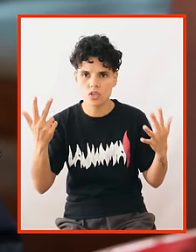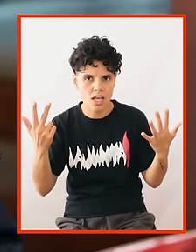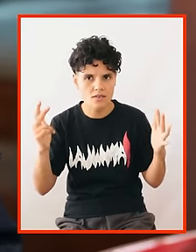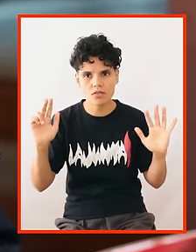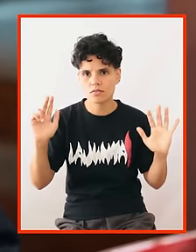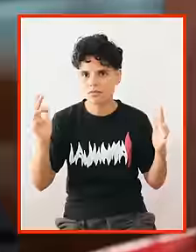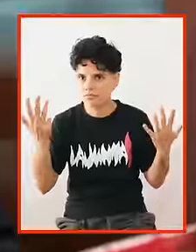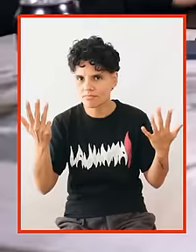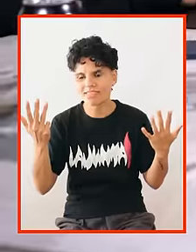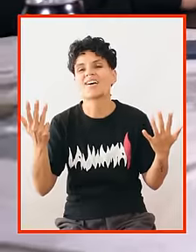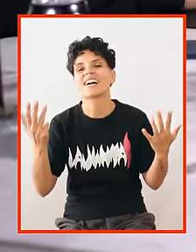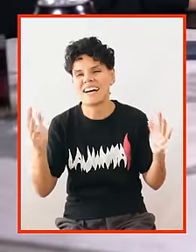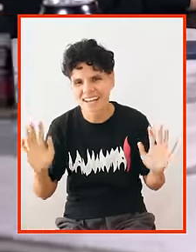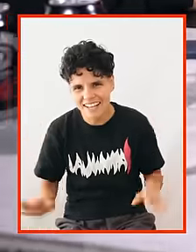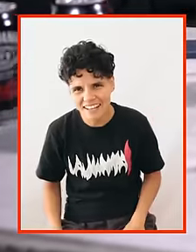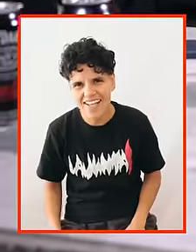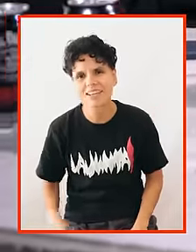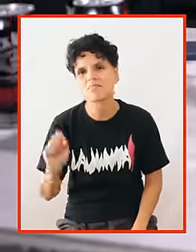octavo,